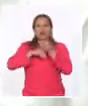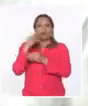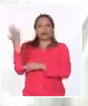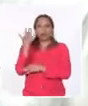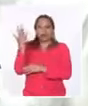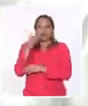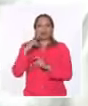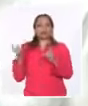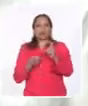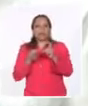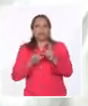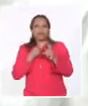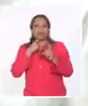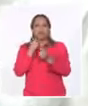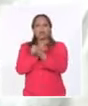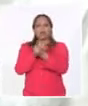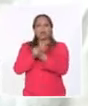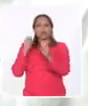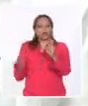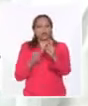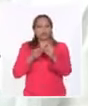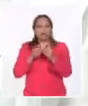guerra, o el peligro de la guerra.